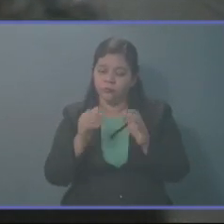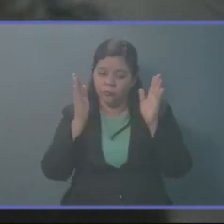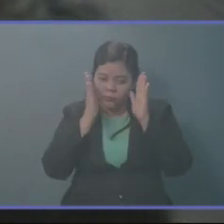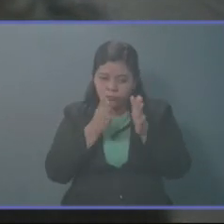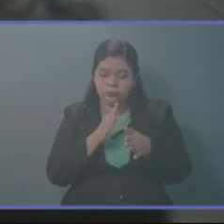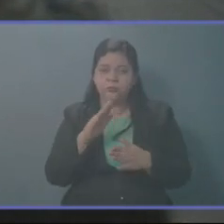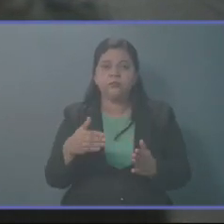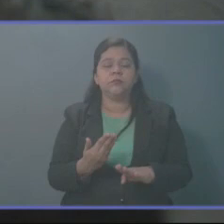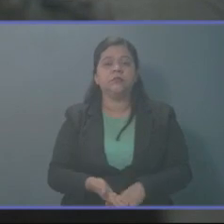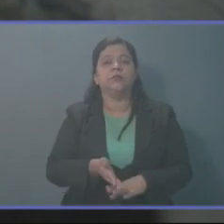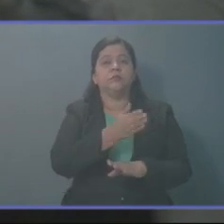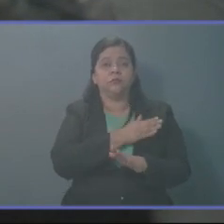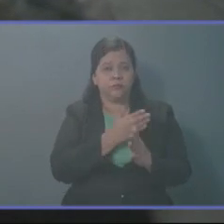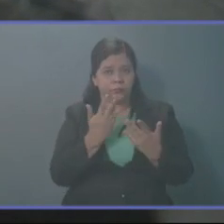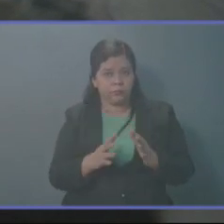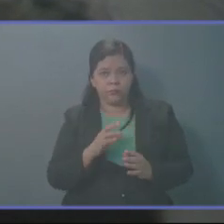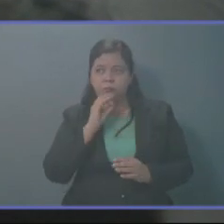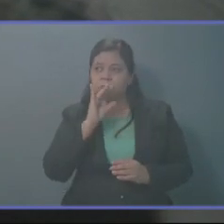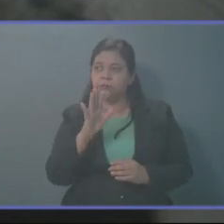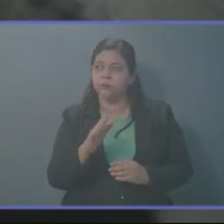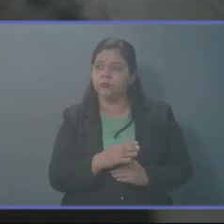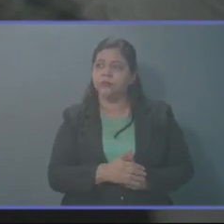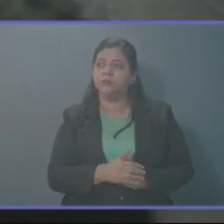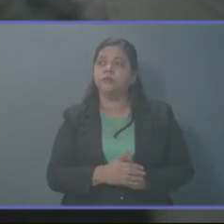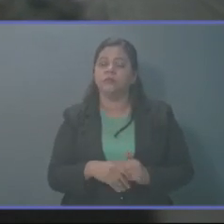lo que se dijo alrededor de